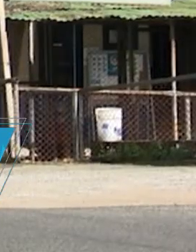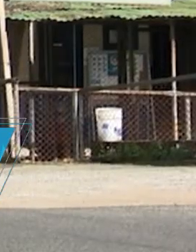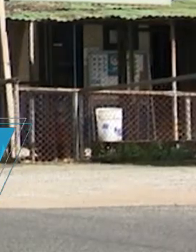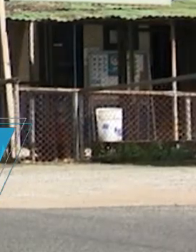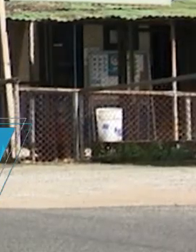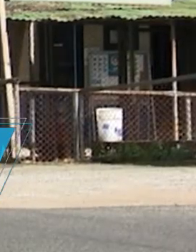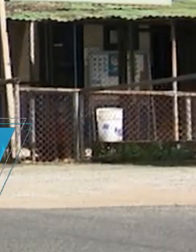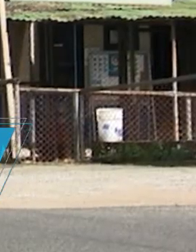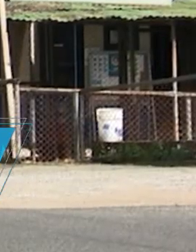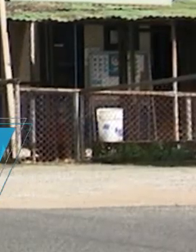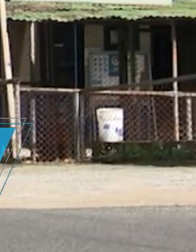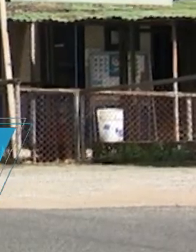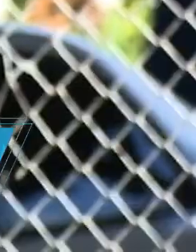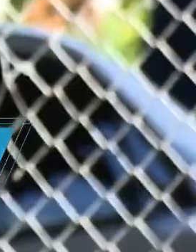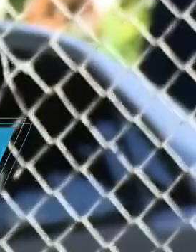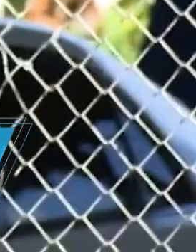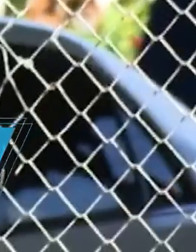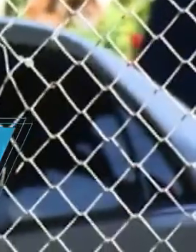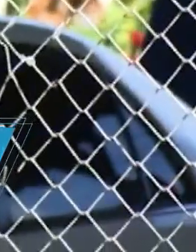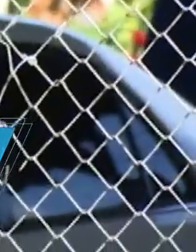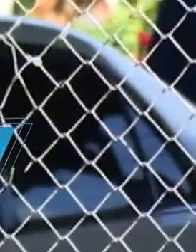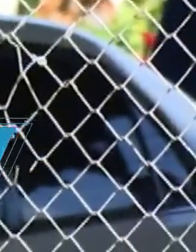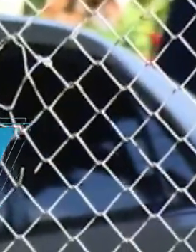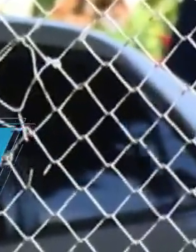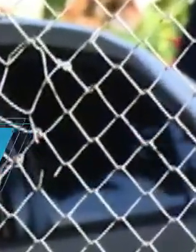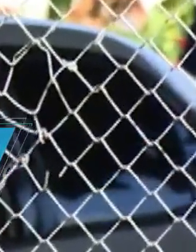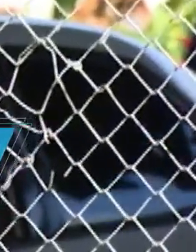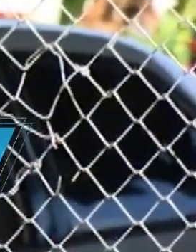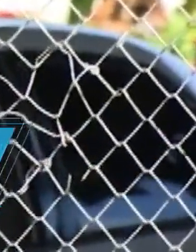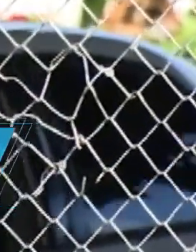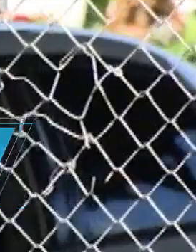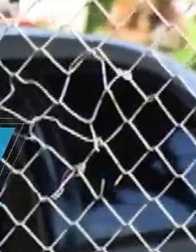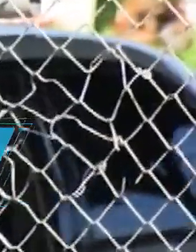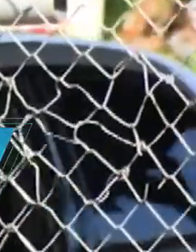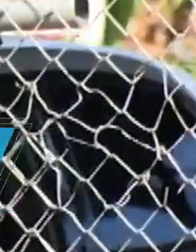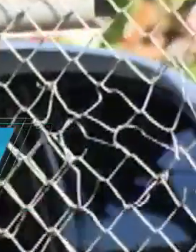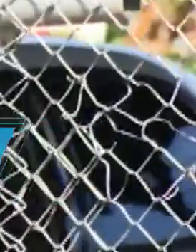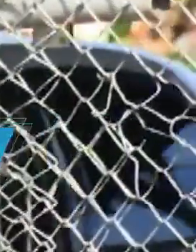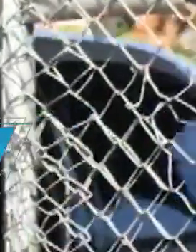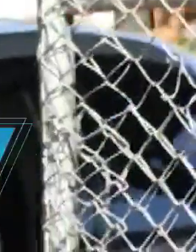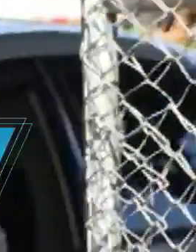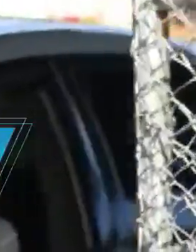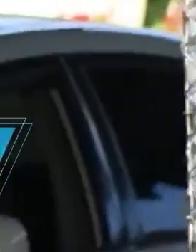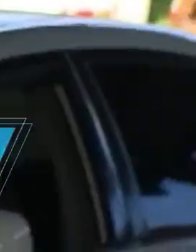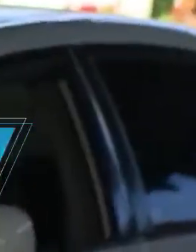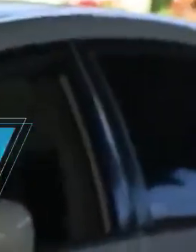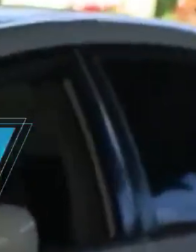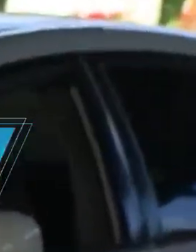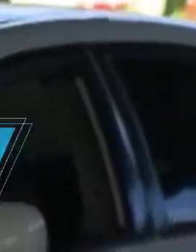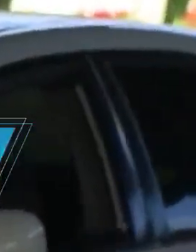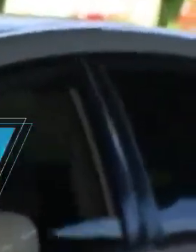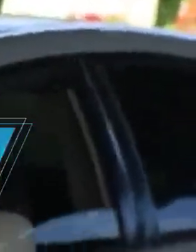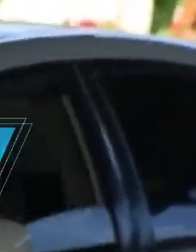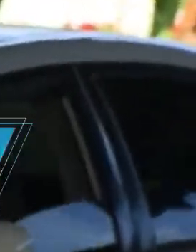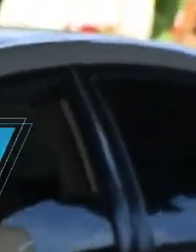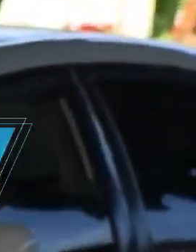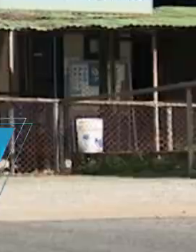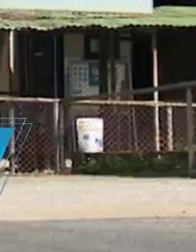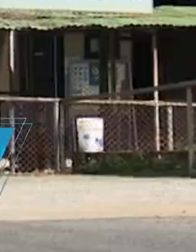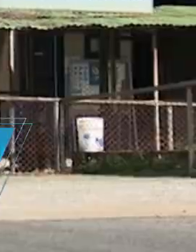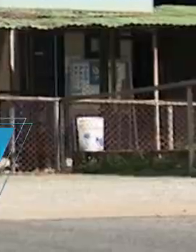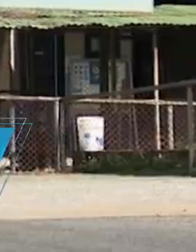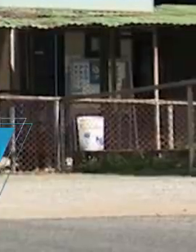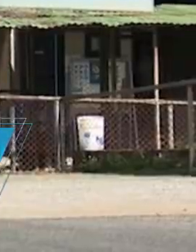policías penitenciarios y 13 privados de libertad en todo el sistema. 14 policías penitenciarios son de la cárcel Luis Paulino